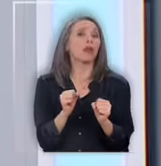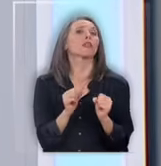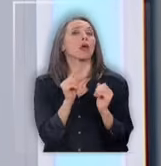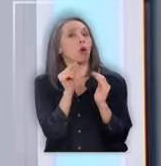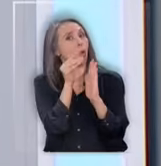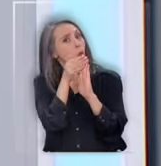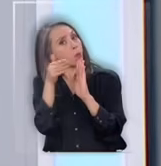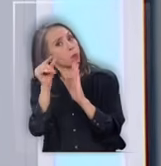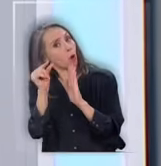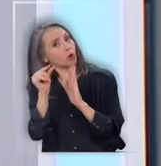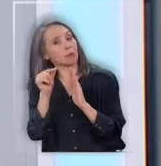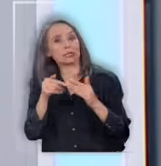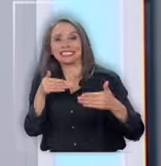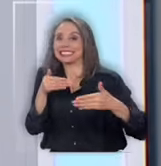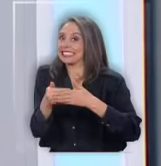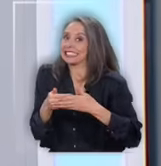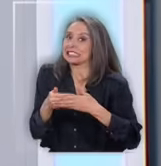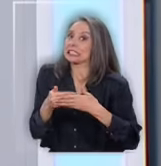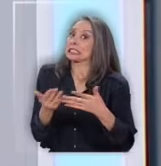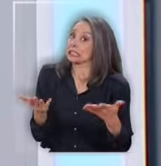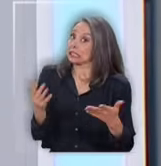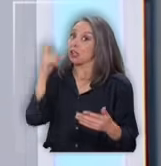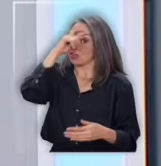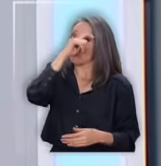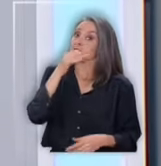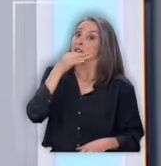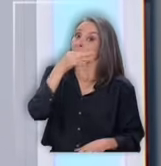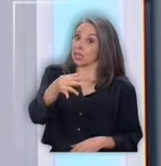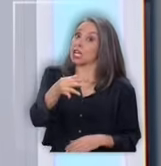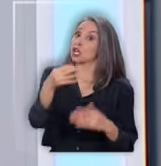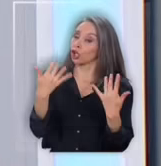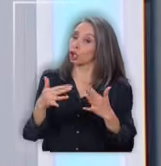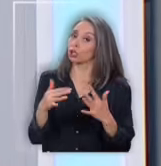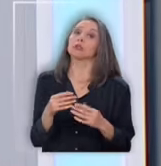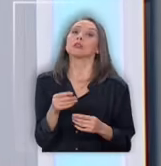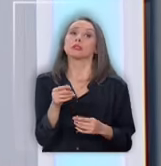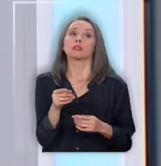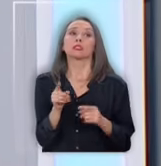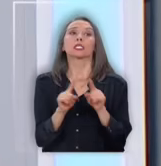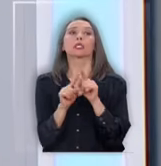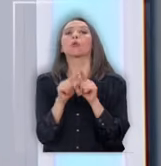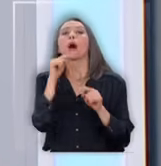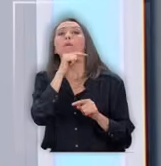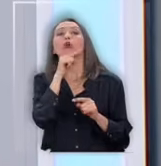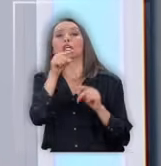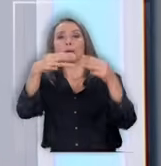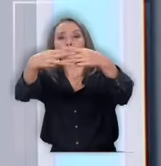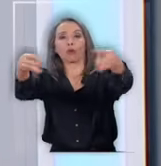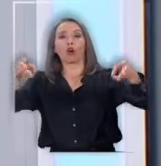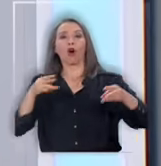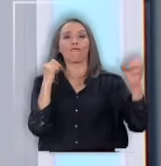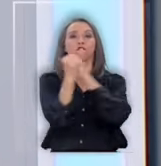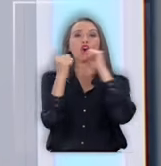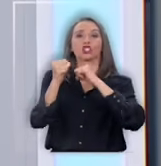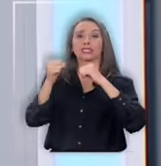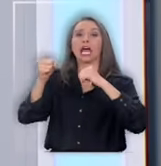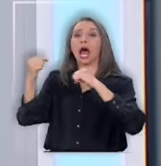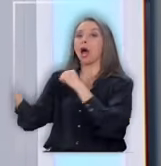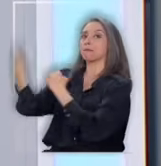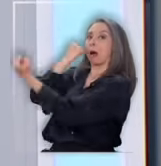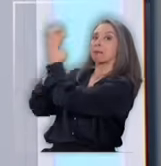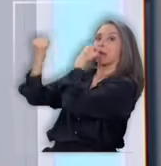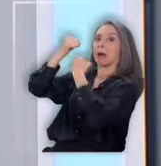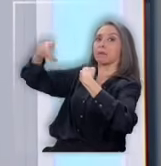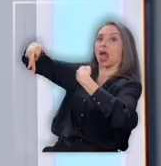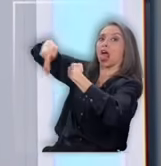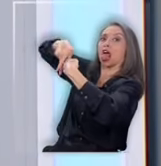claramente estamos contra las cuerdas lo que quiero ser sinceros está usando damos con ser un boxeador en el fondo estamos al límite estamos